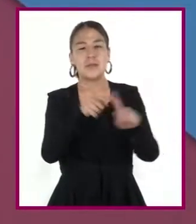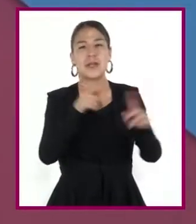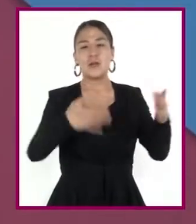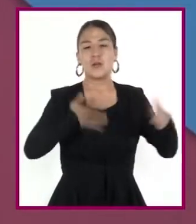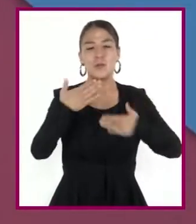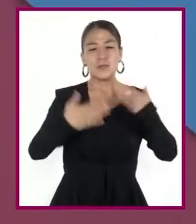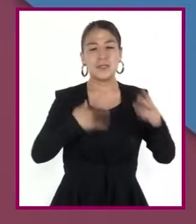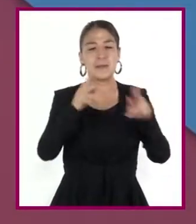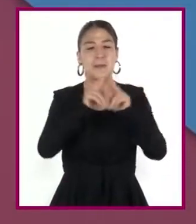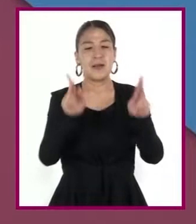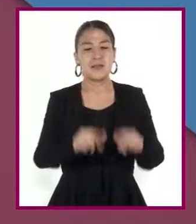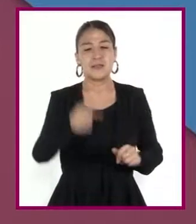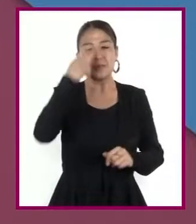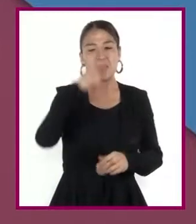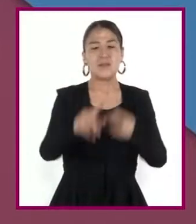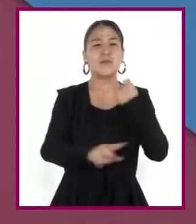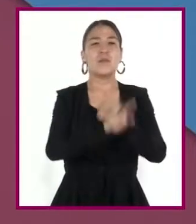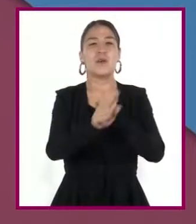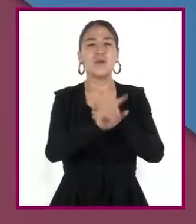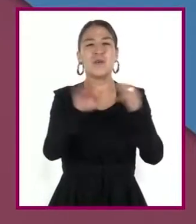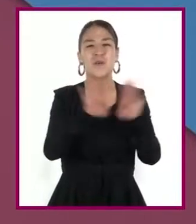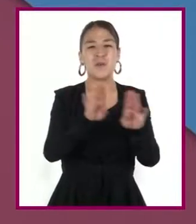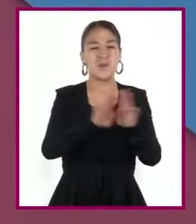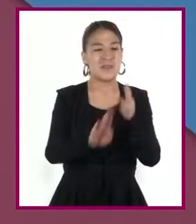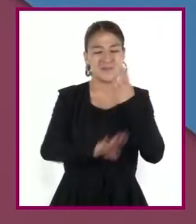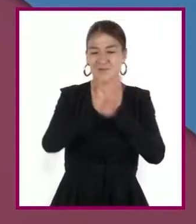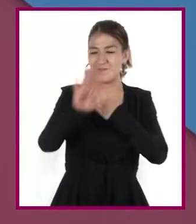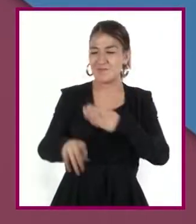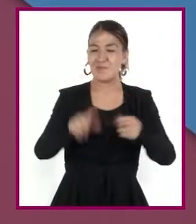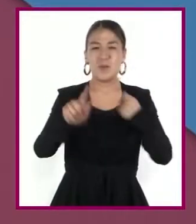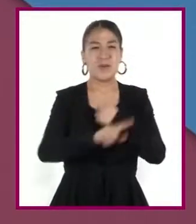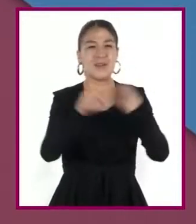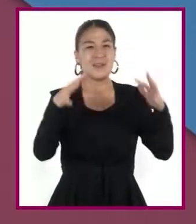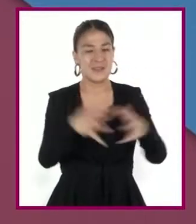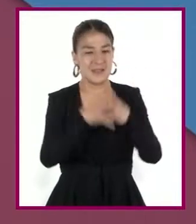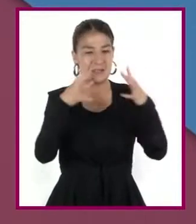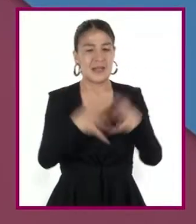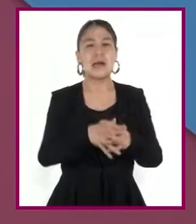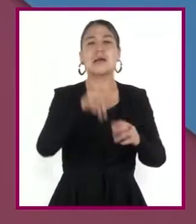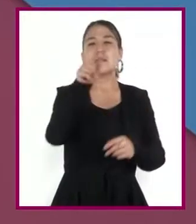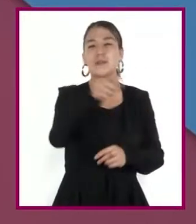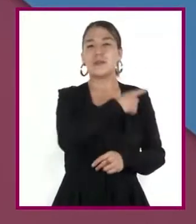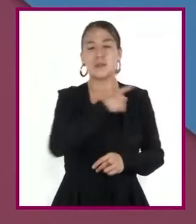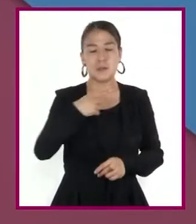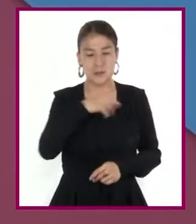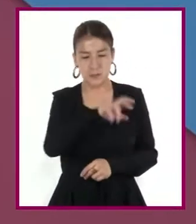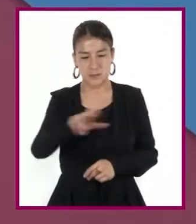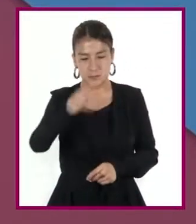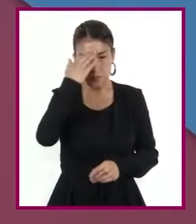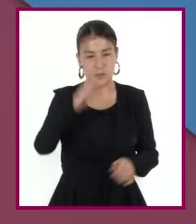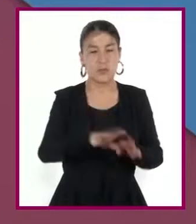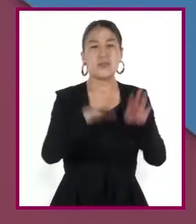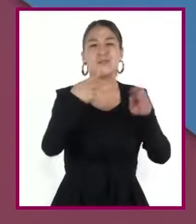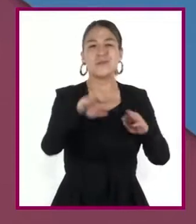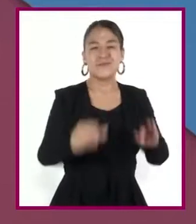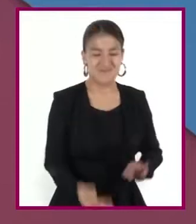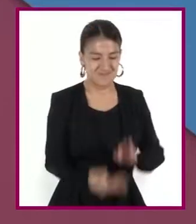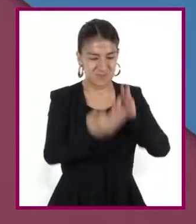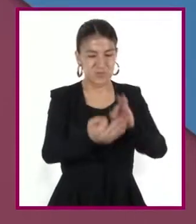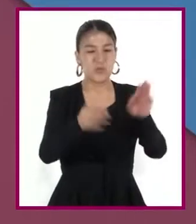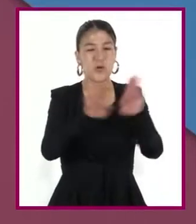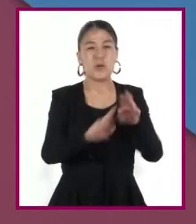es una forma de relación no violenta entre las naciones. La reconocerán como un modo de enfrentar situaciones de guerra